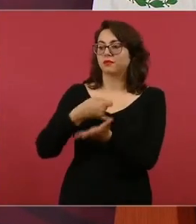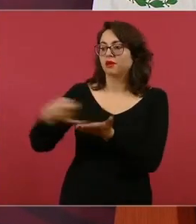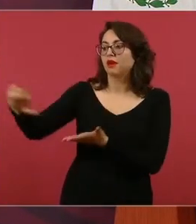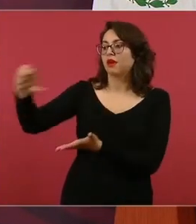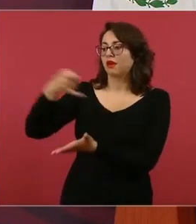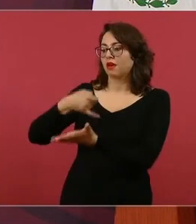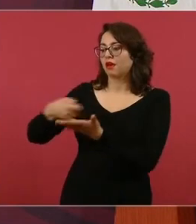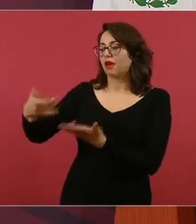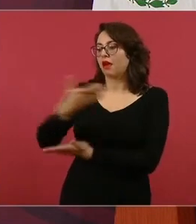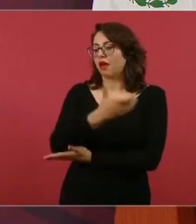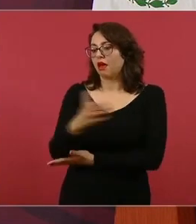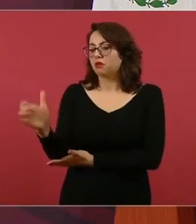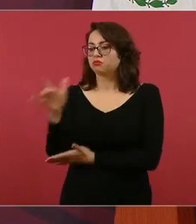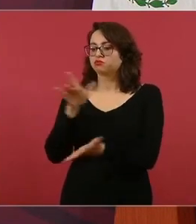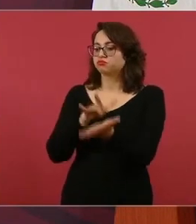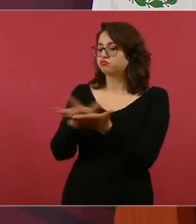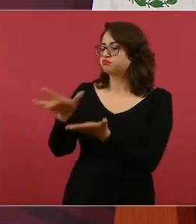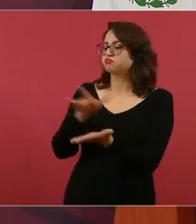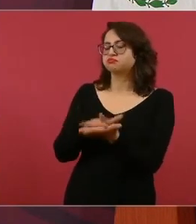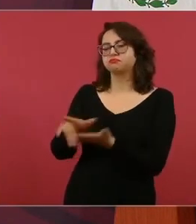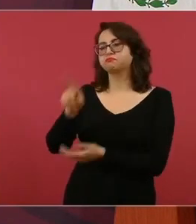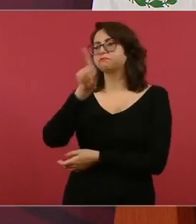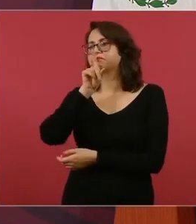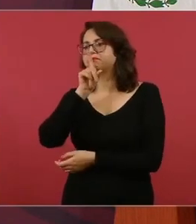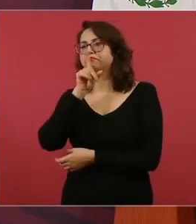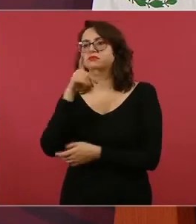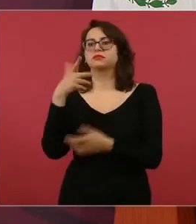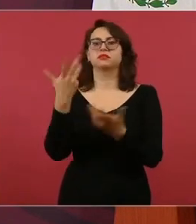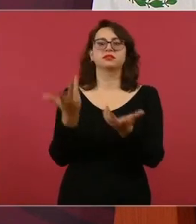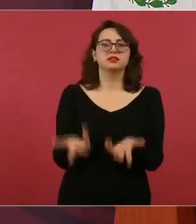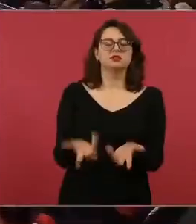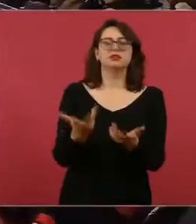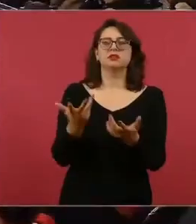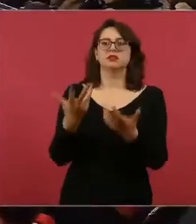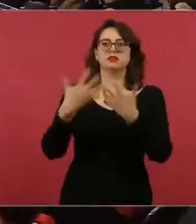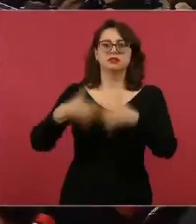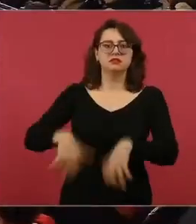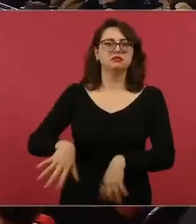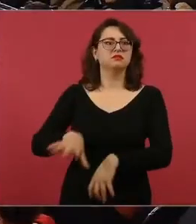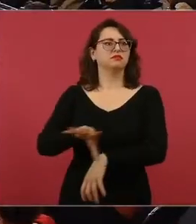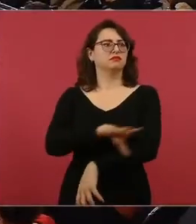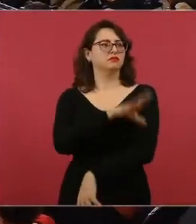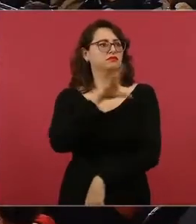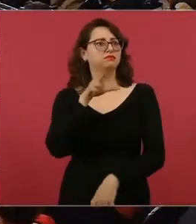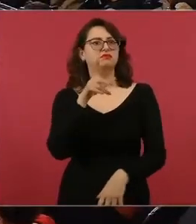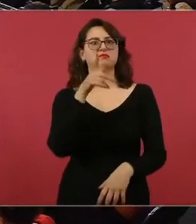también experto, otra eminencia de aquellos tiempos,